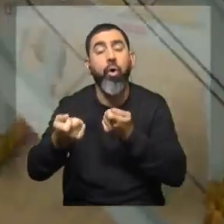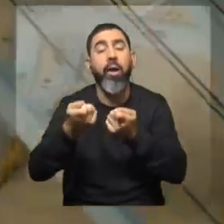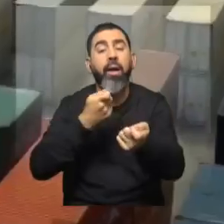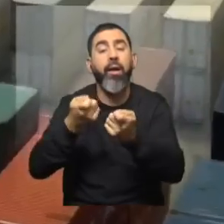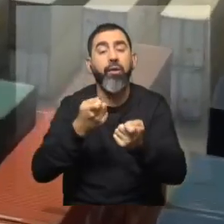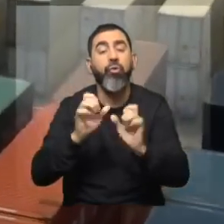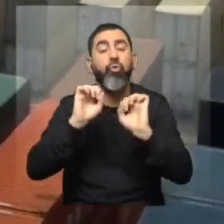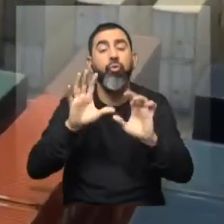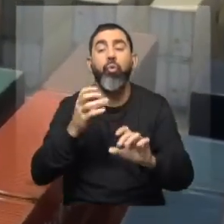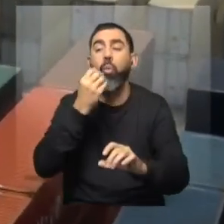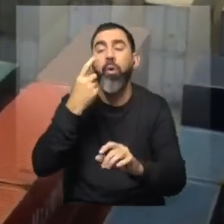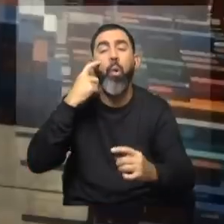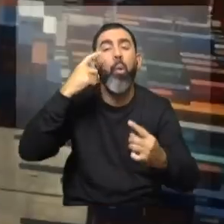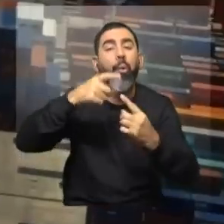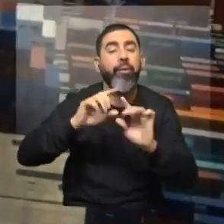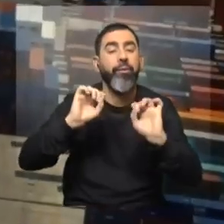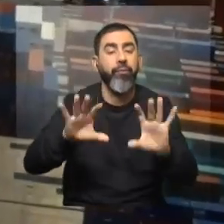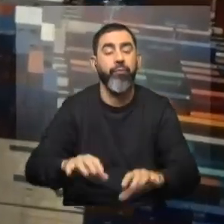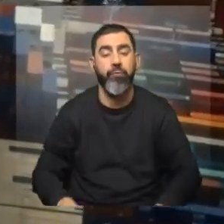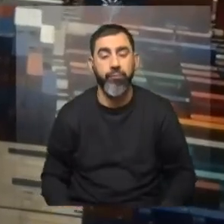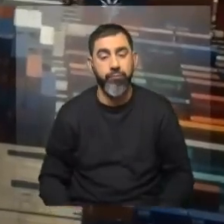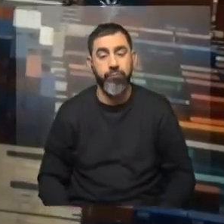de solo buenas intenciones